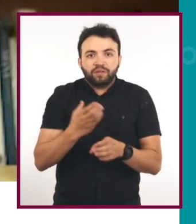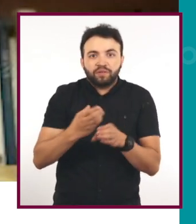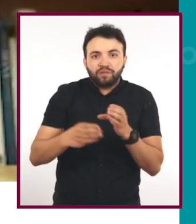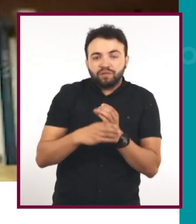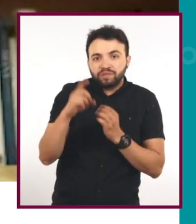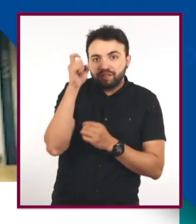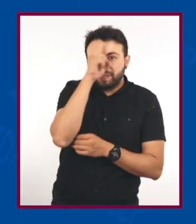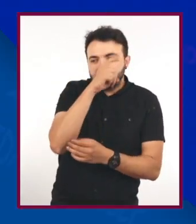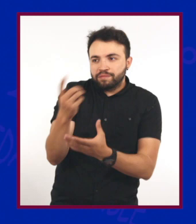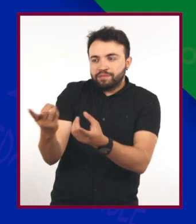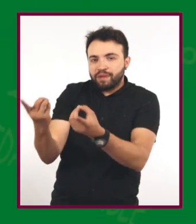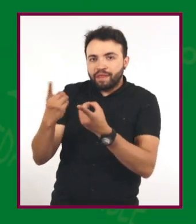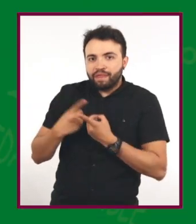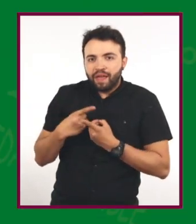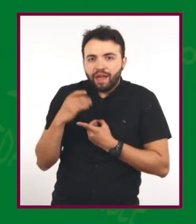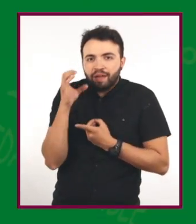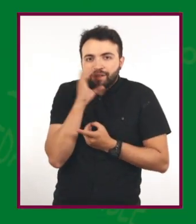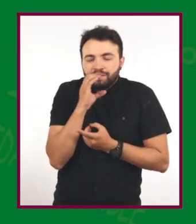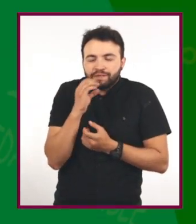calor.